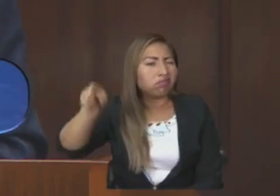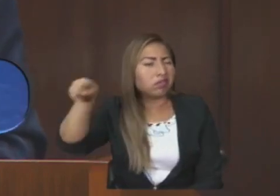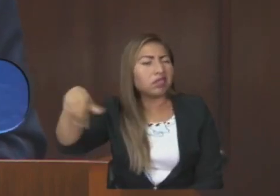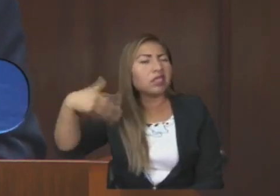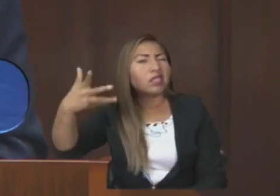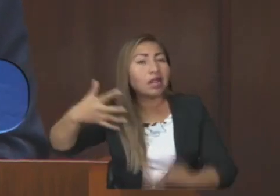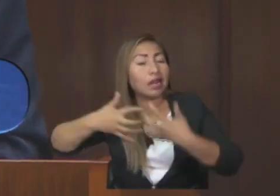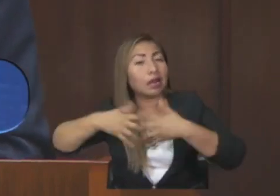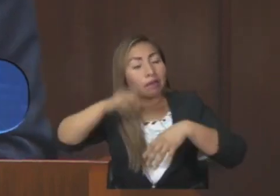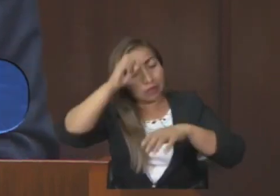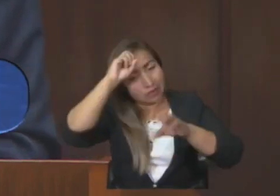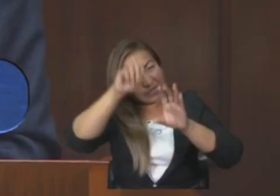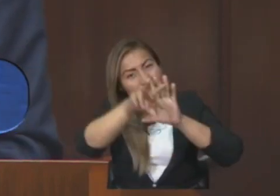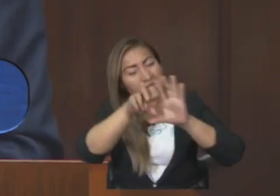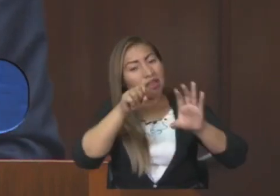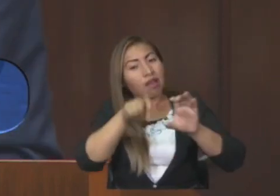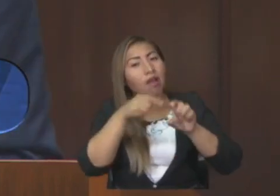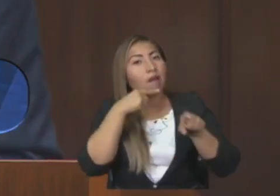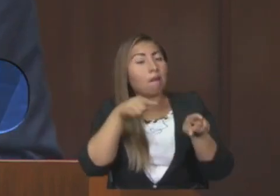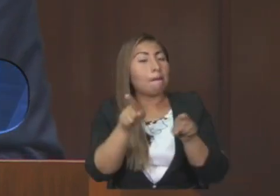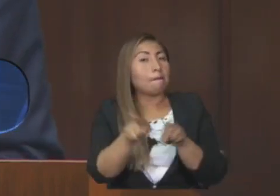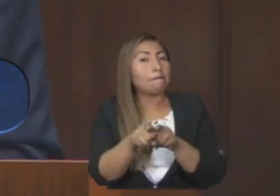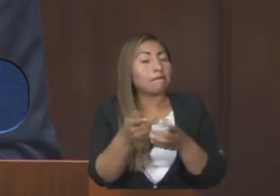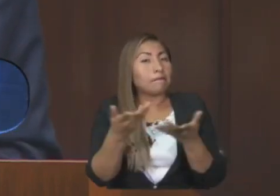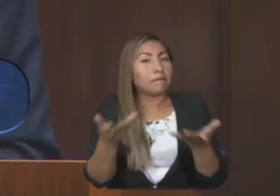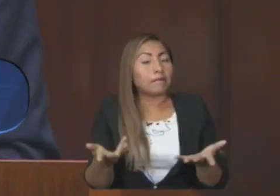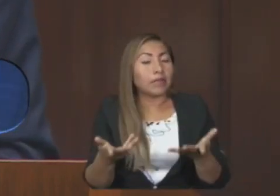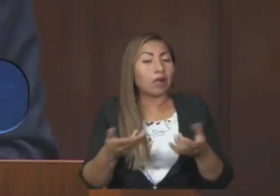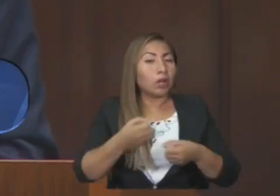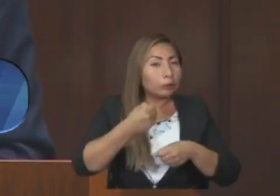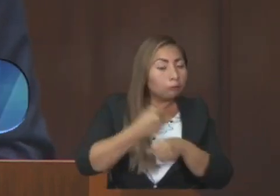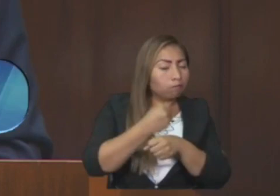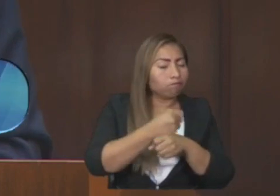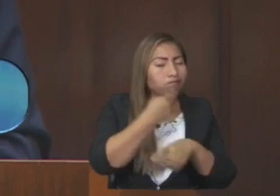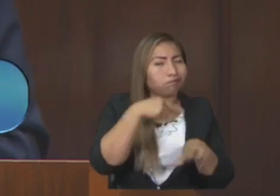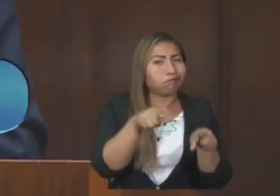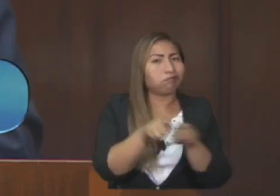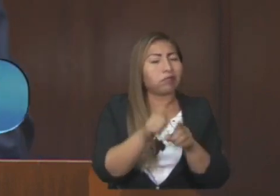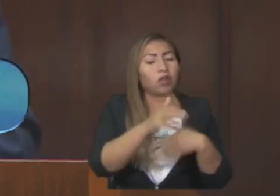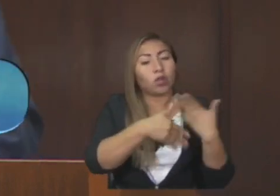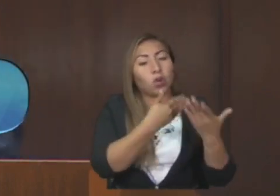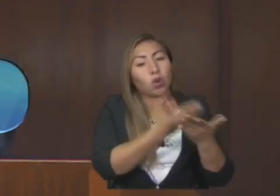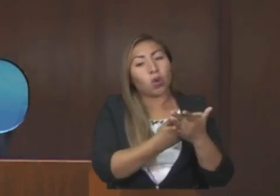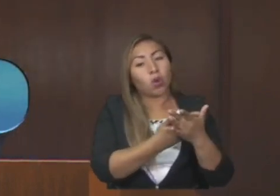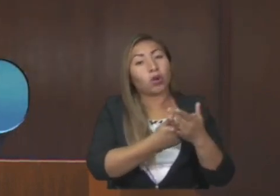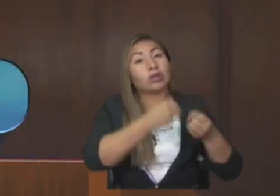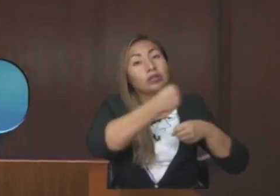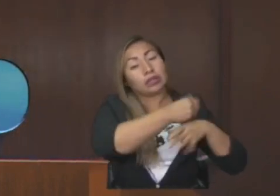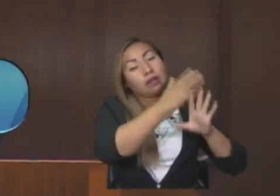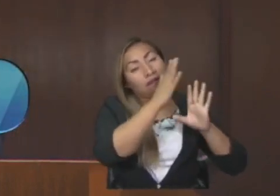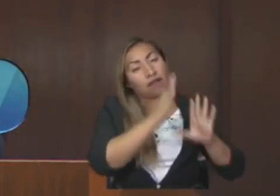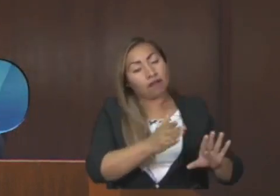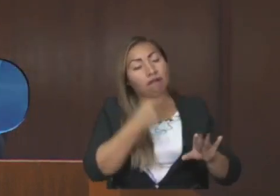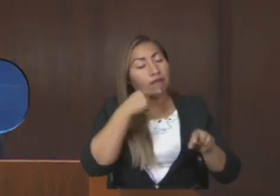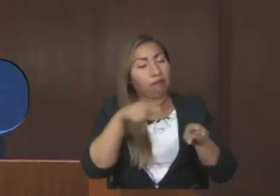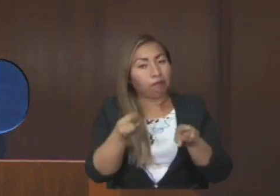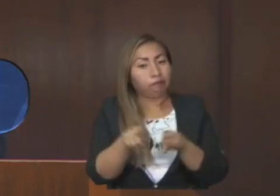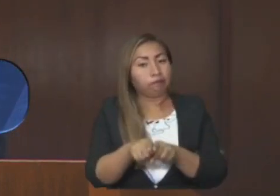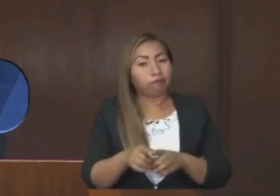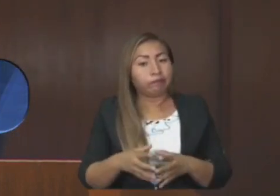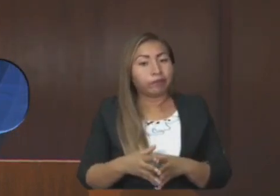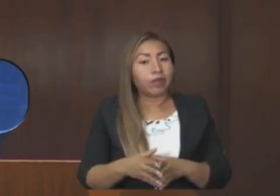Están poniendo en riesgo su inversión, la operación del proyecto y los empleos de sus trabajadores.